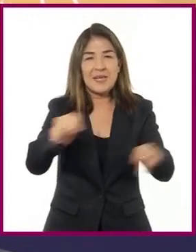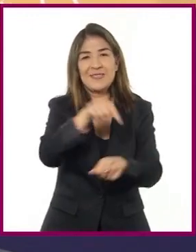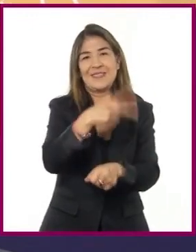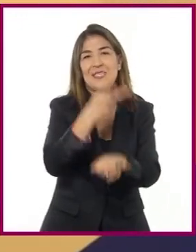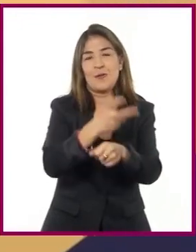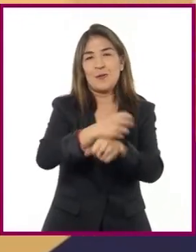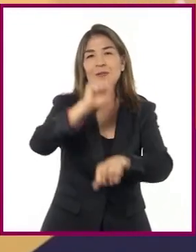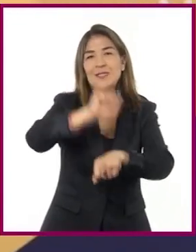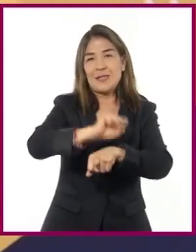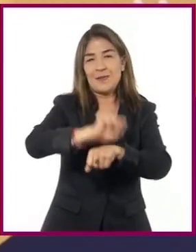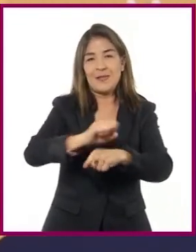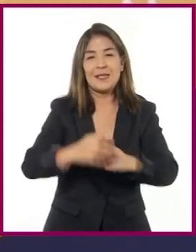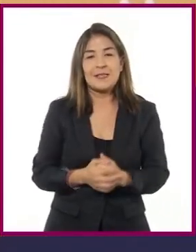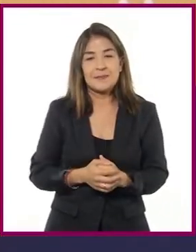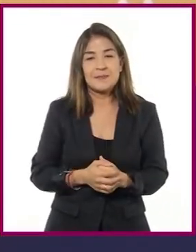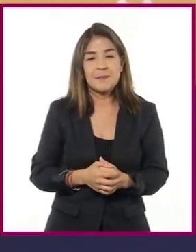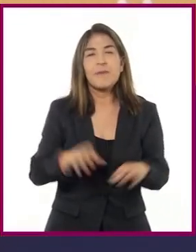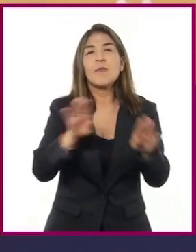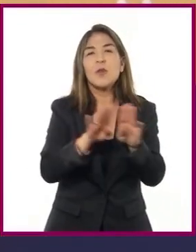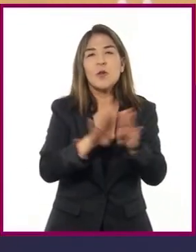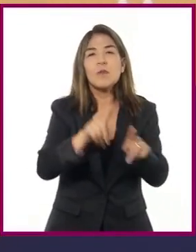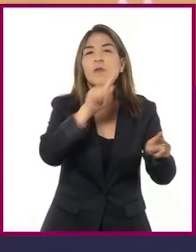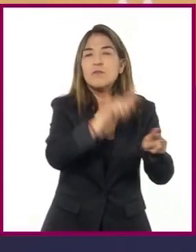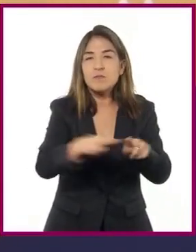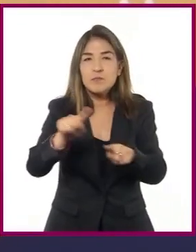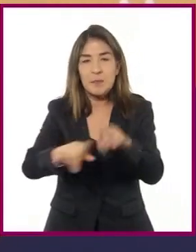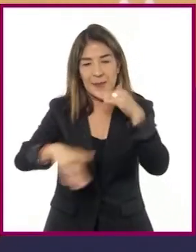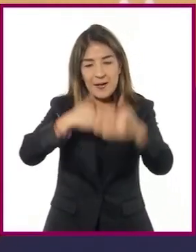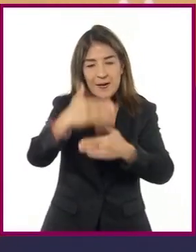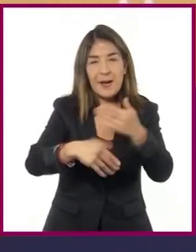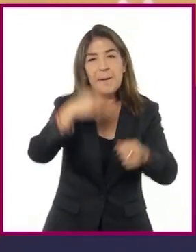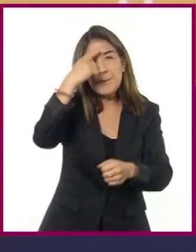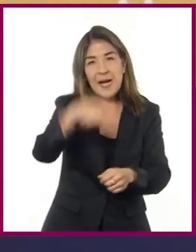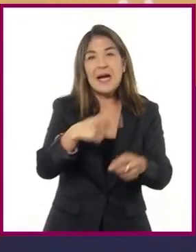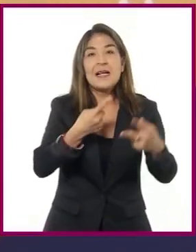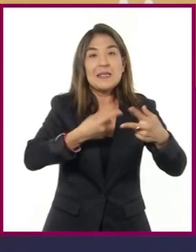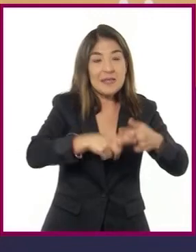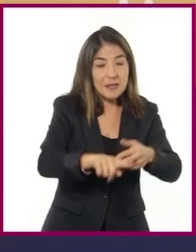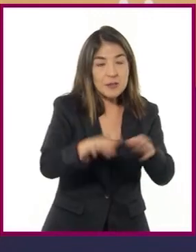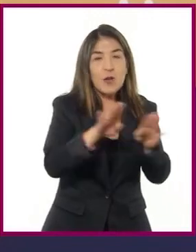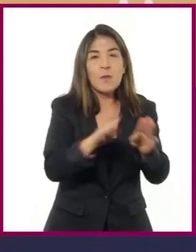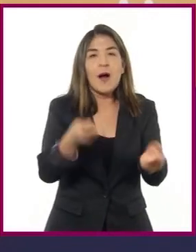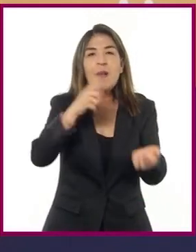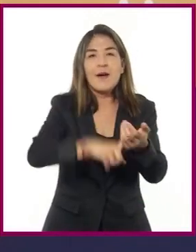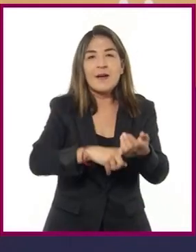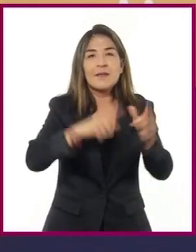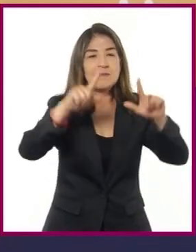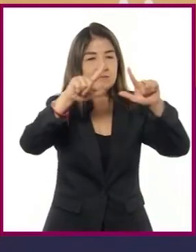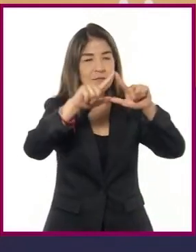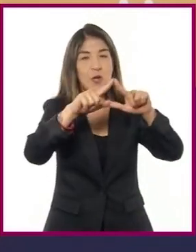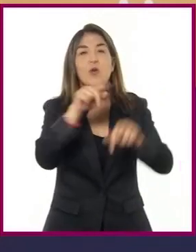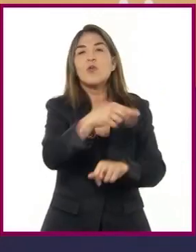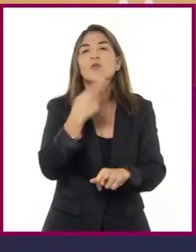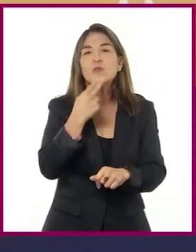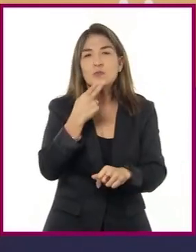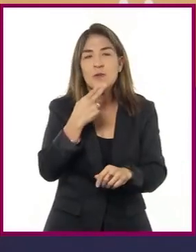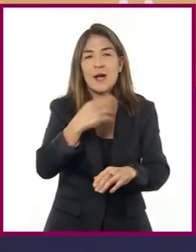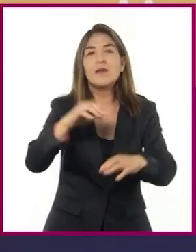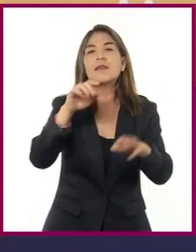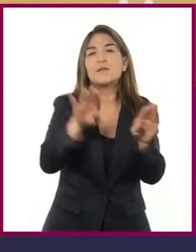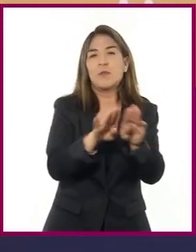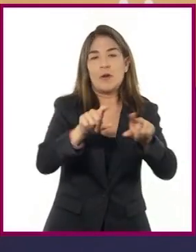secundaria. Partimos de procedimientos iniciales relacionados con construir triángulos utilizando regla